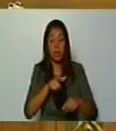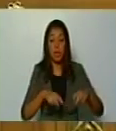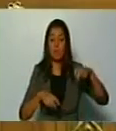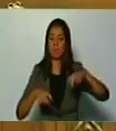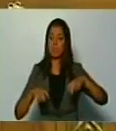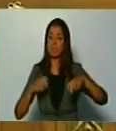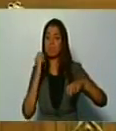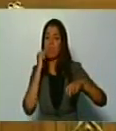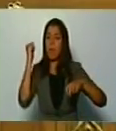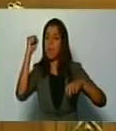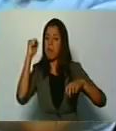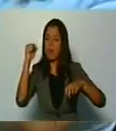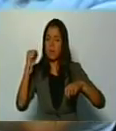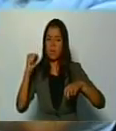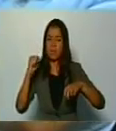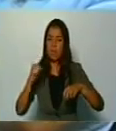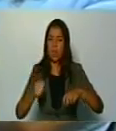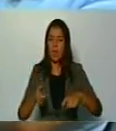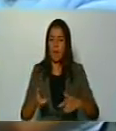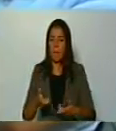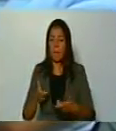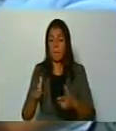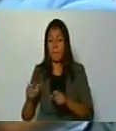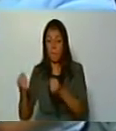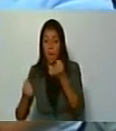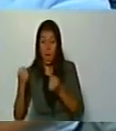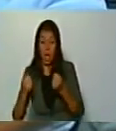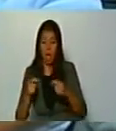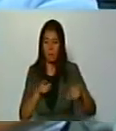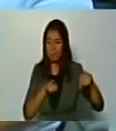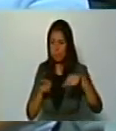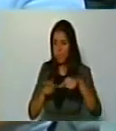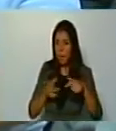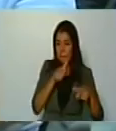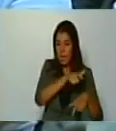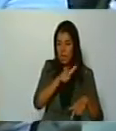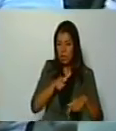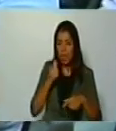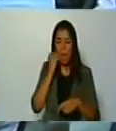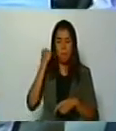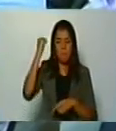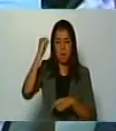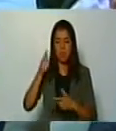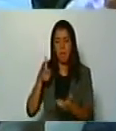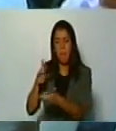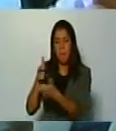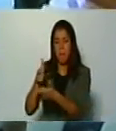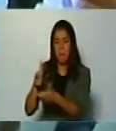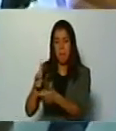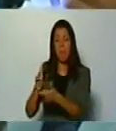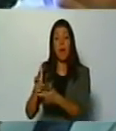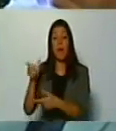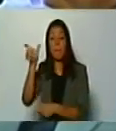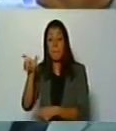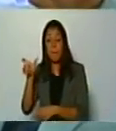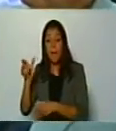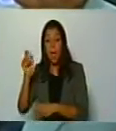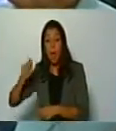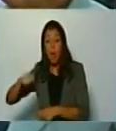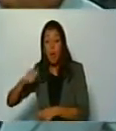barricada le cayeron a plomo, como diría Betancourt, y de hecho lo mataron,